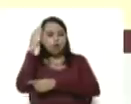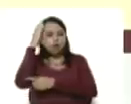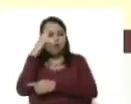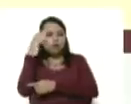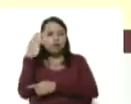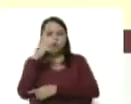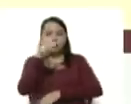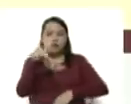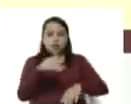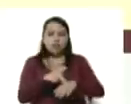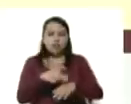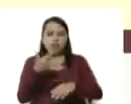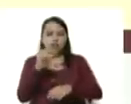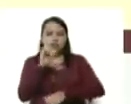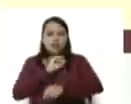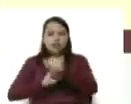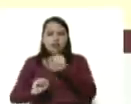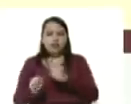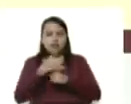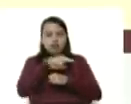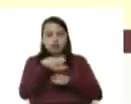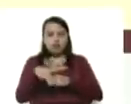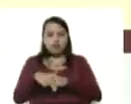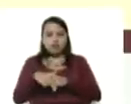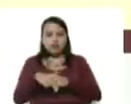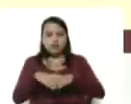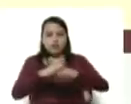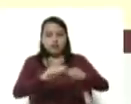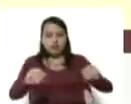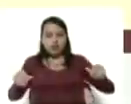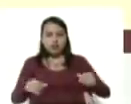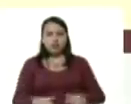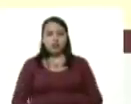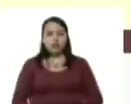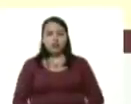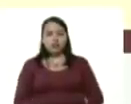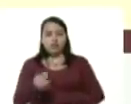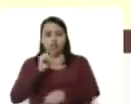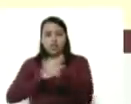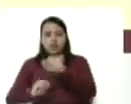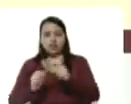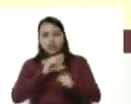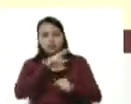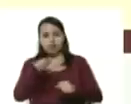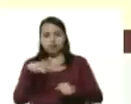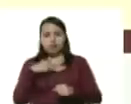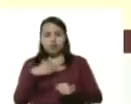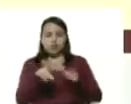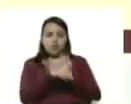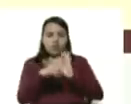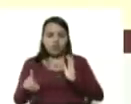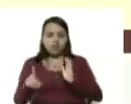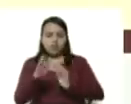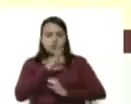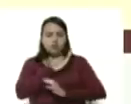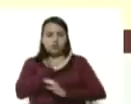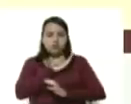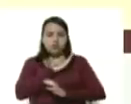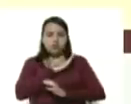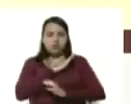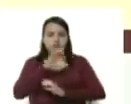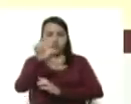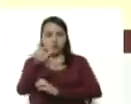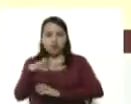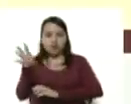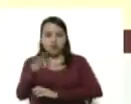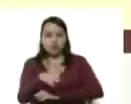nacional, que es la defensa de nuestra integridad territorial, que es la defensa de nuestros derechos legítimos sobre la Guayana Esequiba.